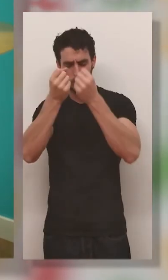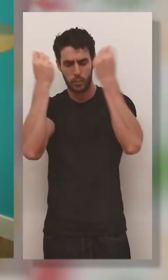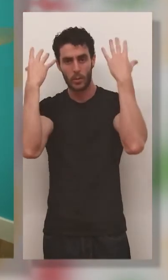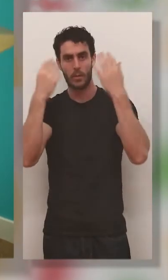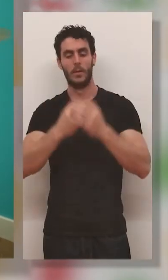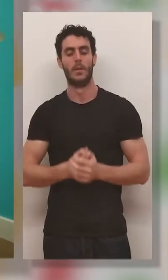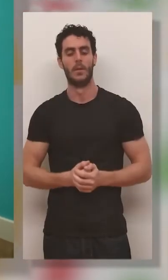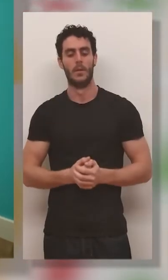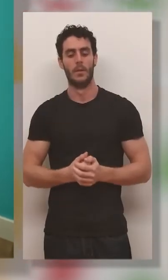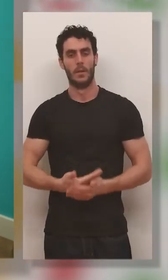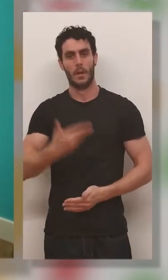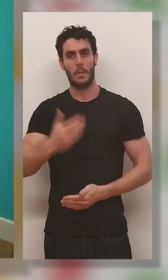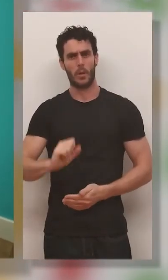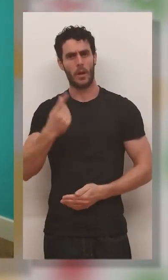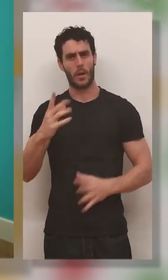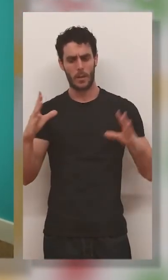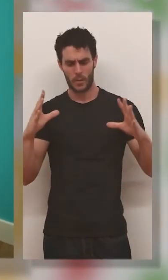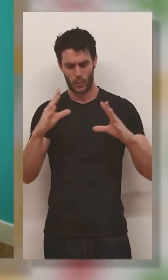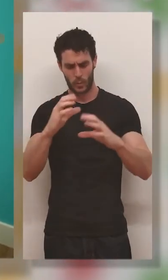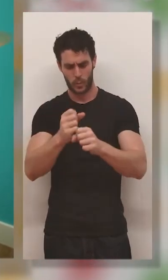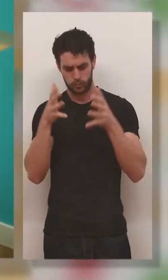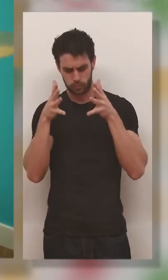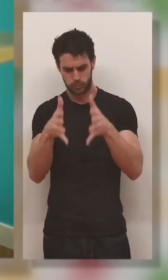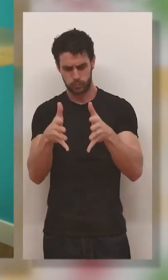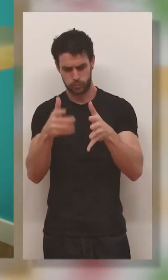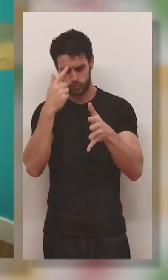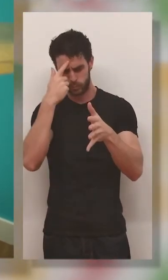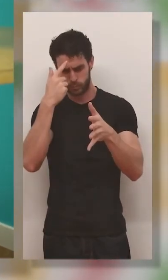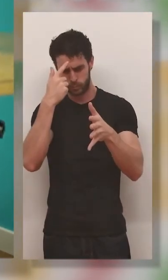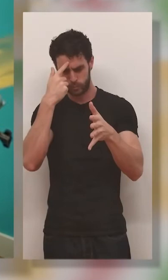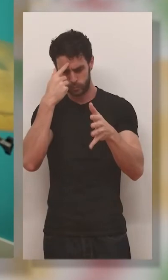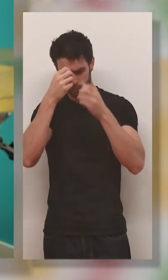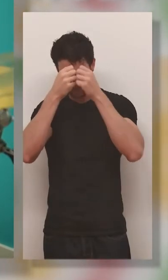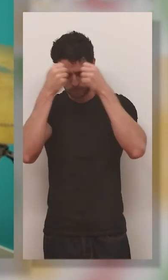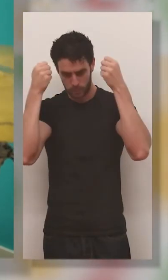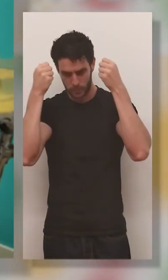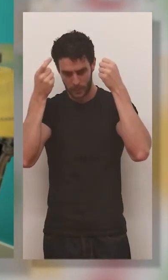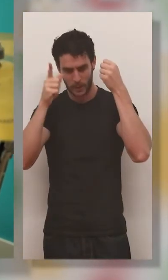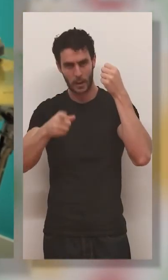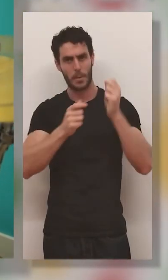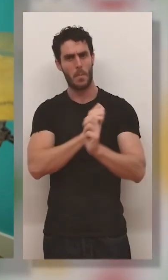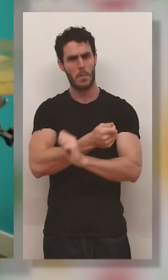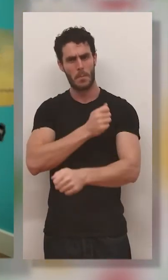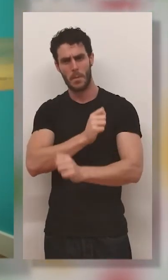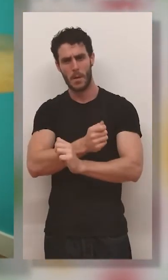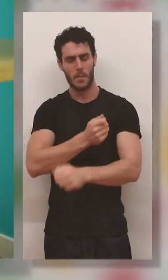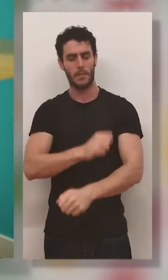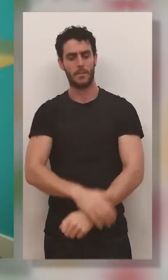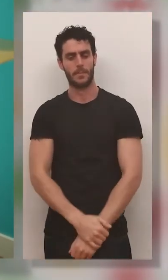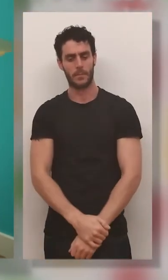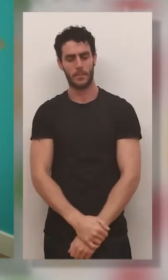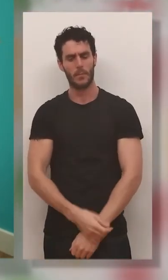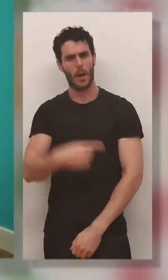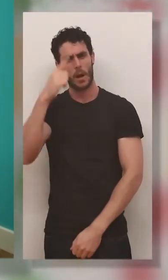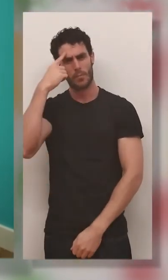y lo más importante es estar concentrado, tener la mente en blanco y saber tocarlo y saber que tú